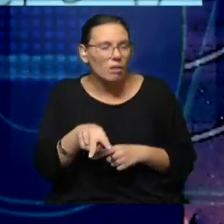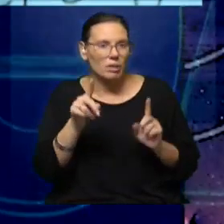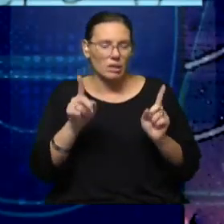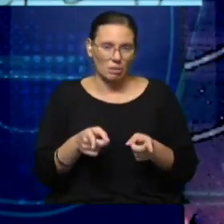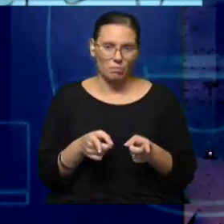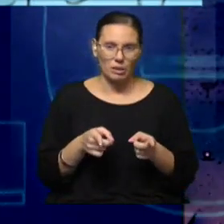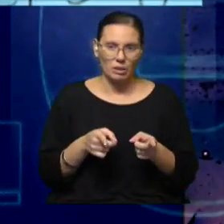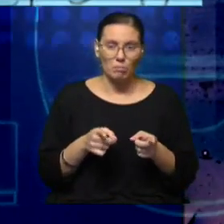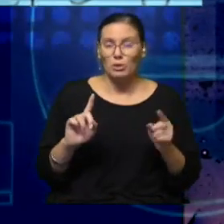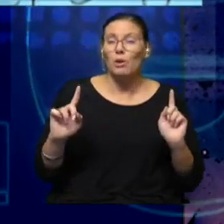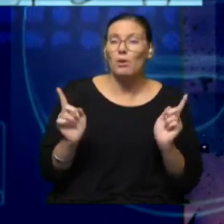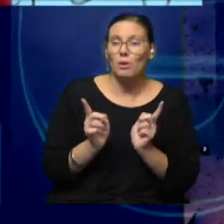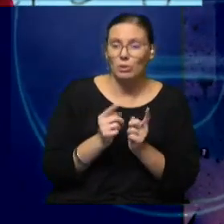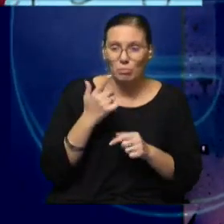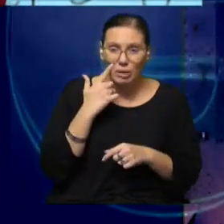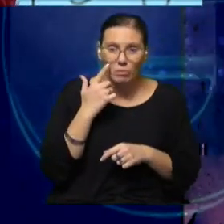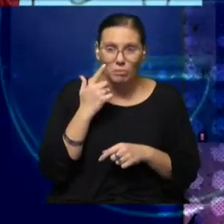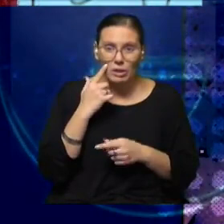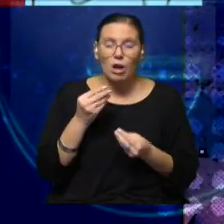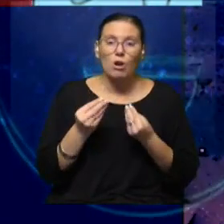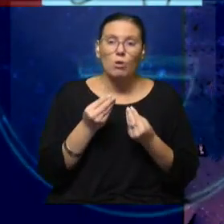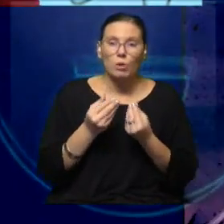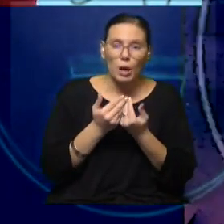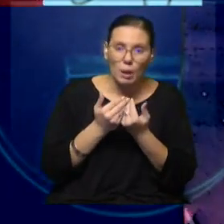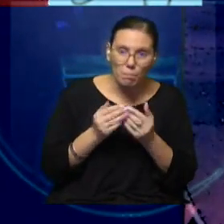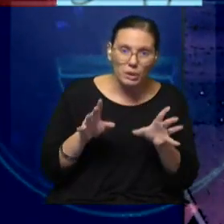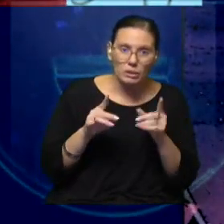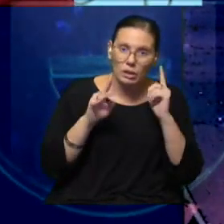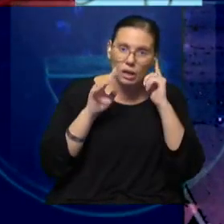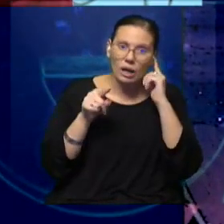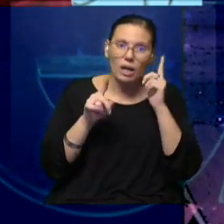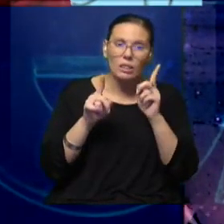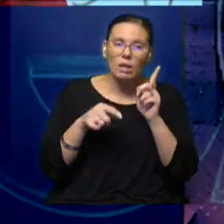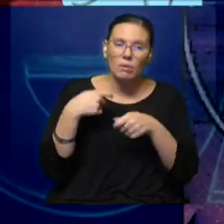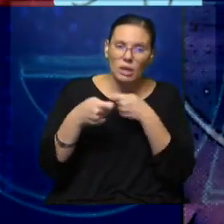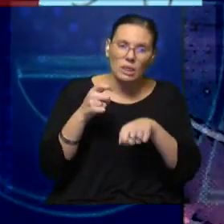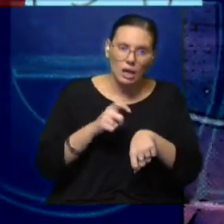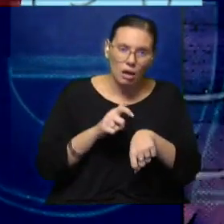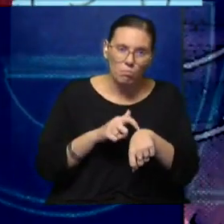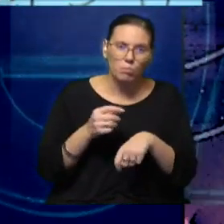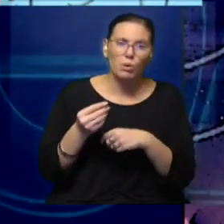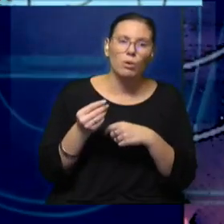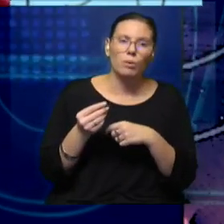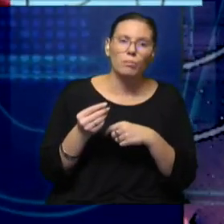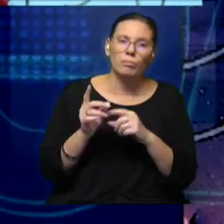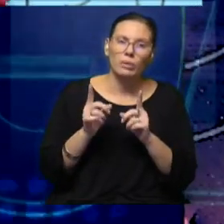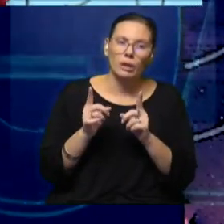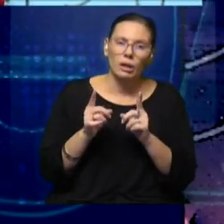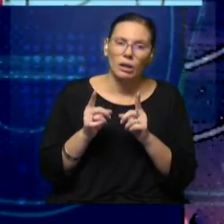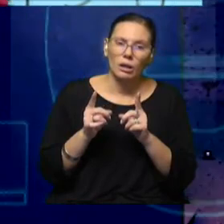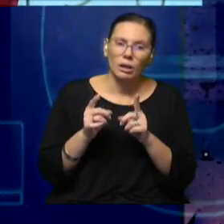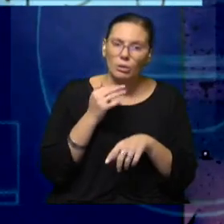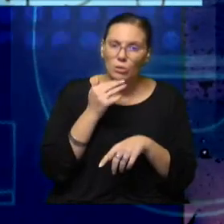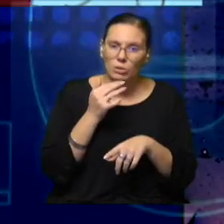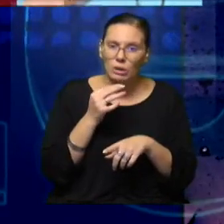¿no? Para vivirlo. Eso como es, lo empiezan a ver y dicen, no, acá tiene que haber más tiempo, acá tiene que, no sé,